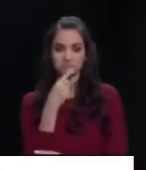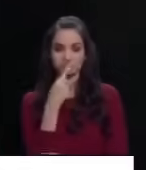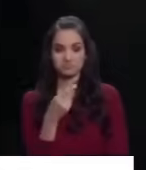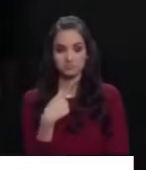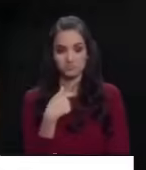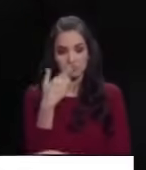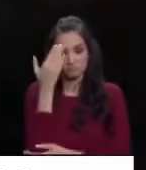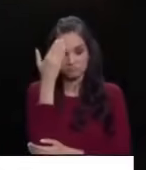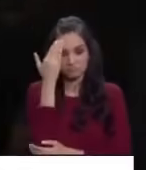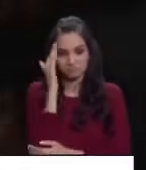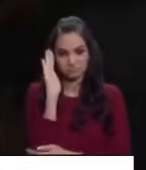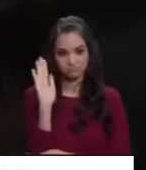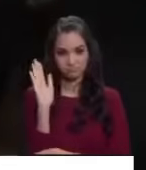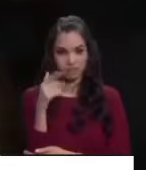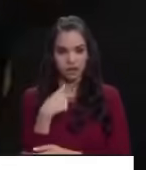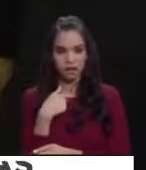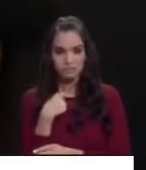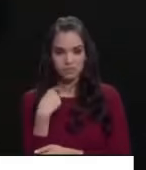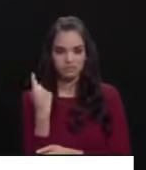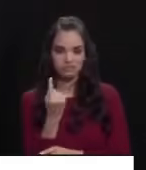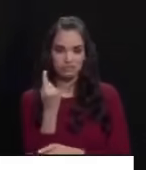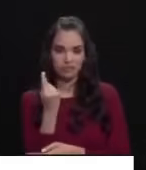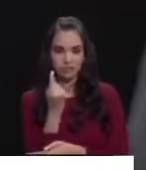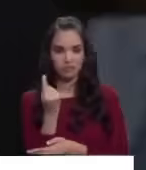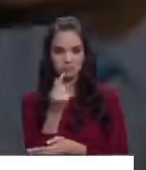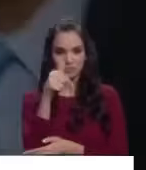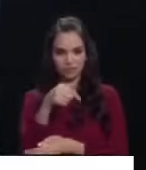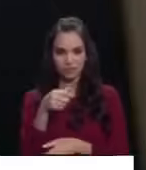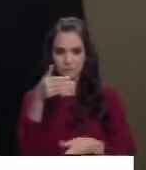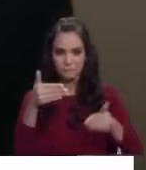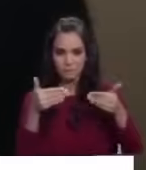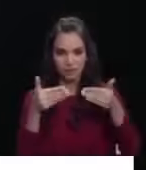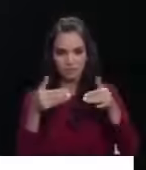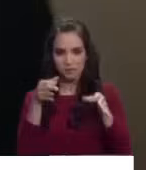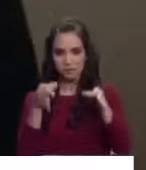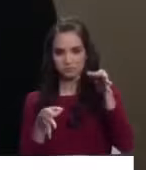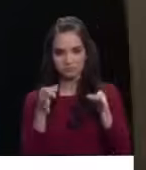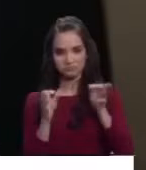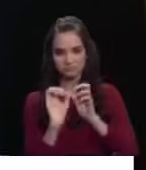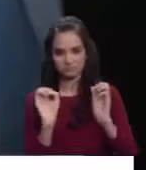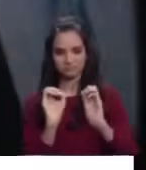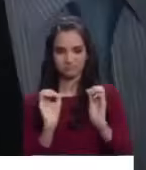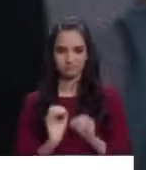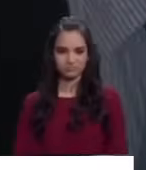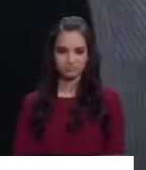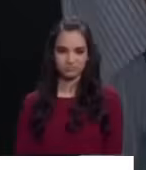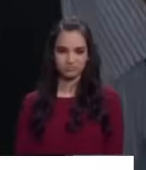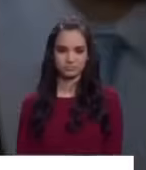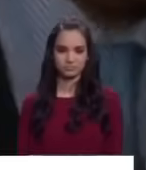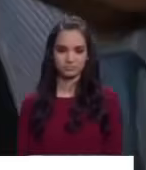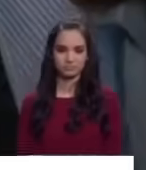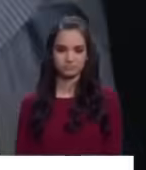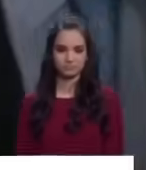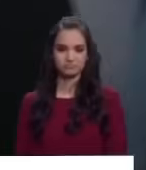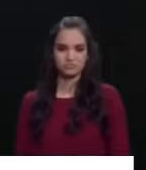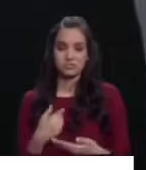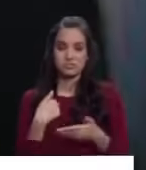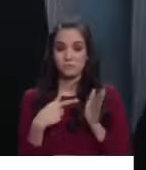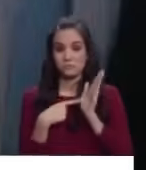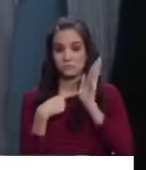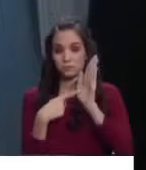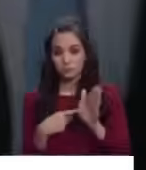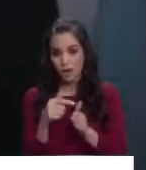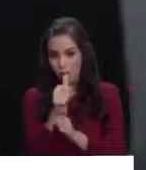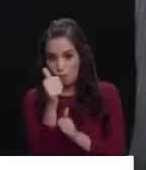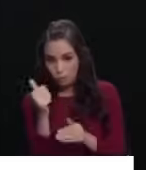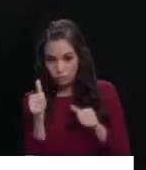idea de eso a mí me lo niegan todo porque aquí no hay justicia pretende usted presentar algún recurso adicional en lo que queda de la tarde yo de verdad no sé eso eso